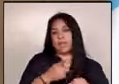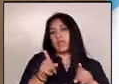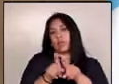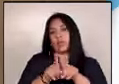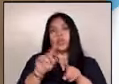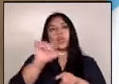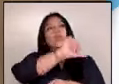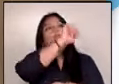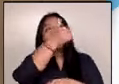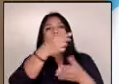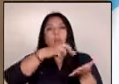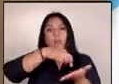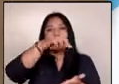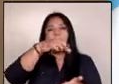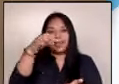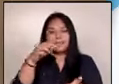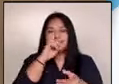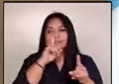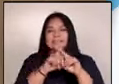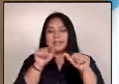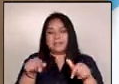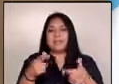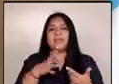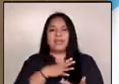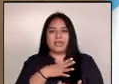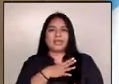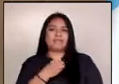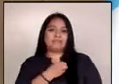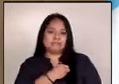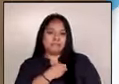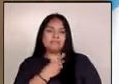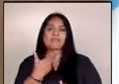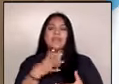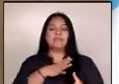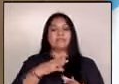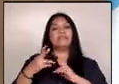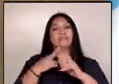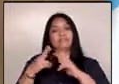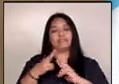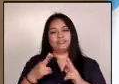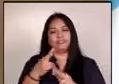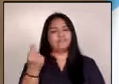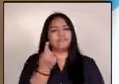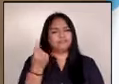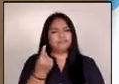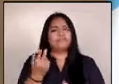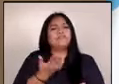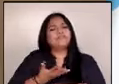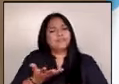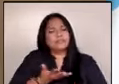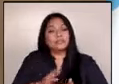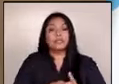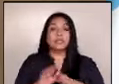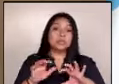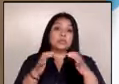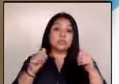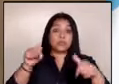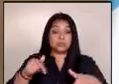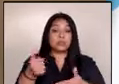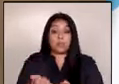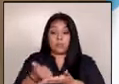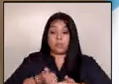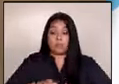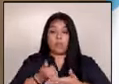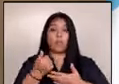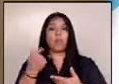aquellos Socios con los que quiere tener una relación privilegiada ello va a desarrollar nuestras relaciones